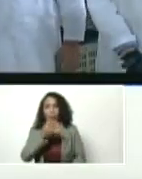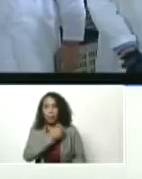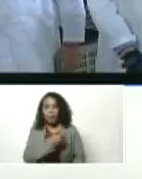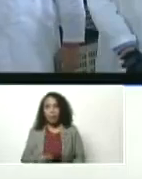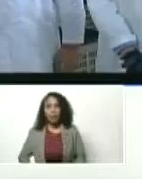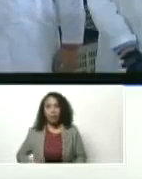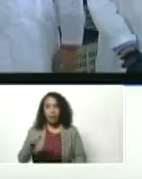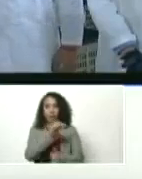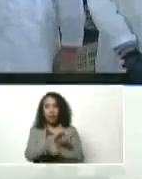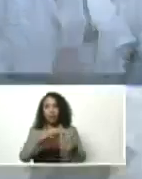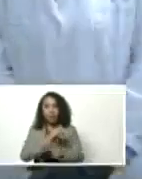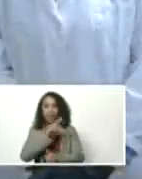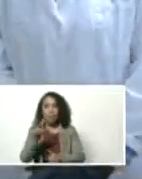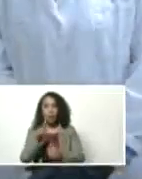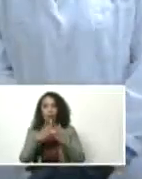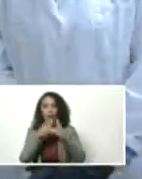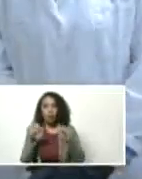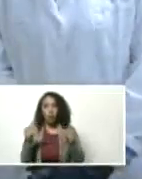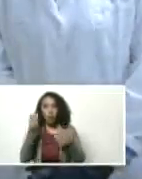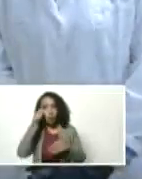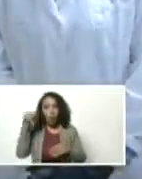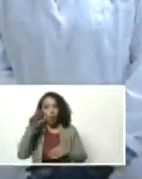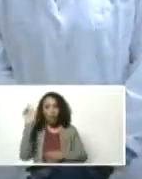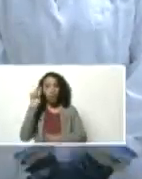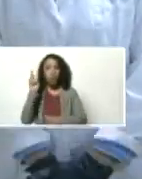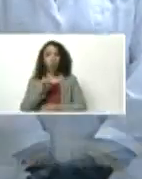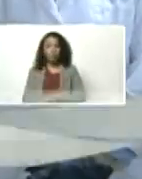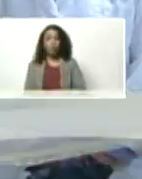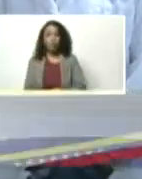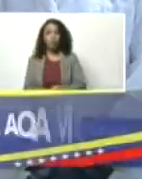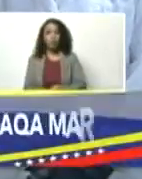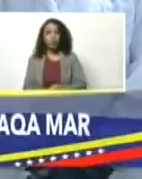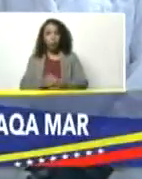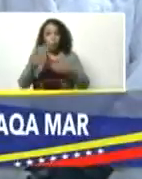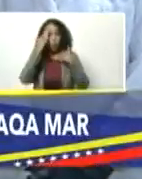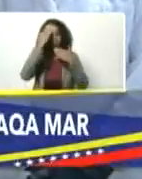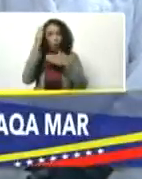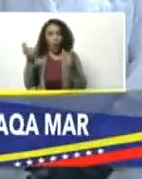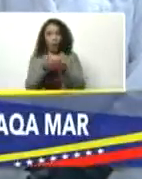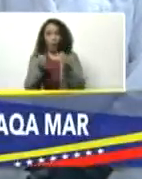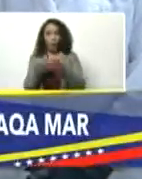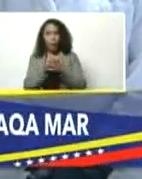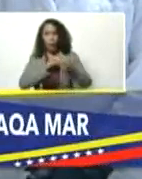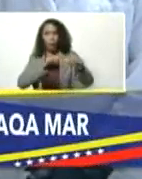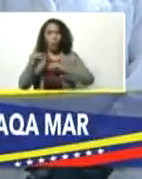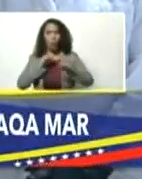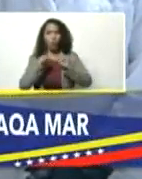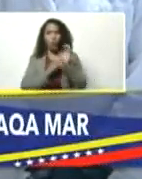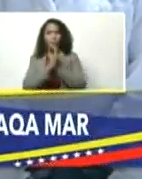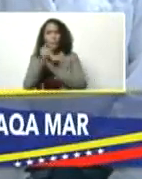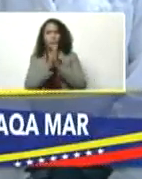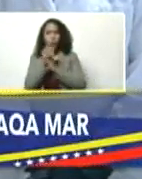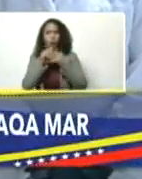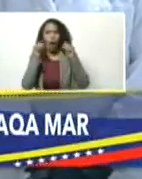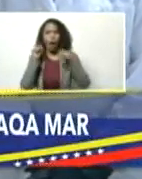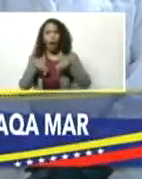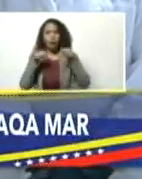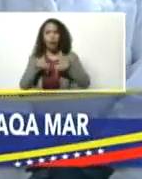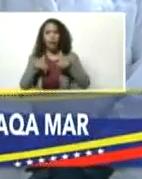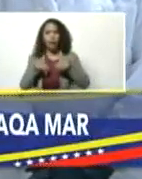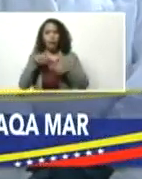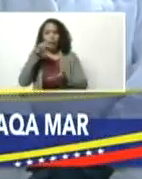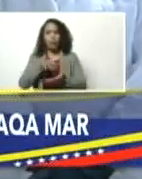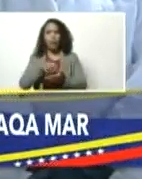tardes, vicepresidenta. Buenas tardes a todo el pueblo venezolano. Un saludo a todo el equipo del Motor Emprendedor desde aquí, desde